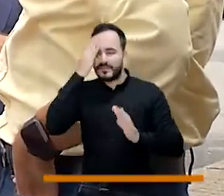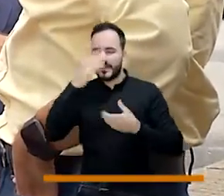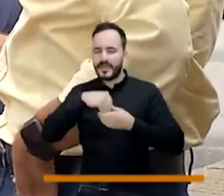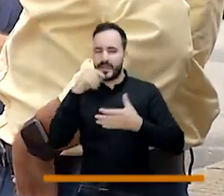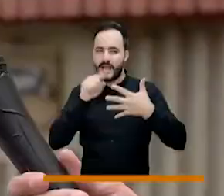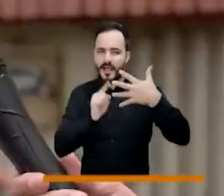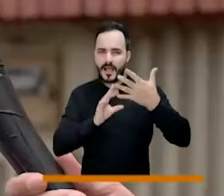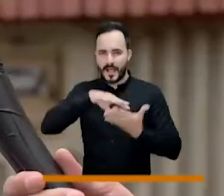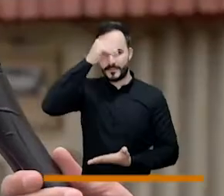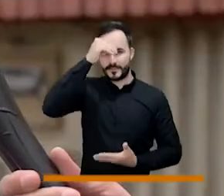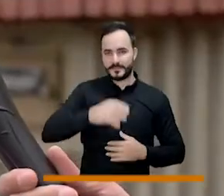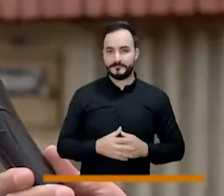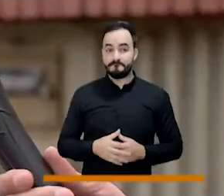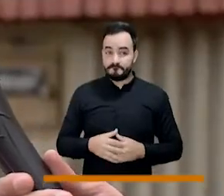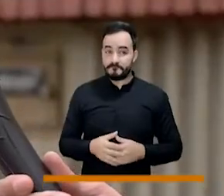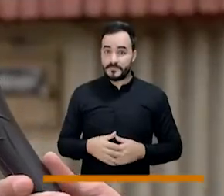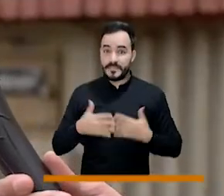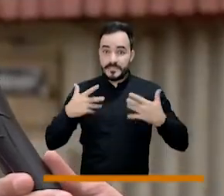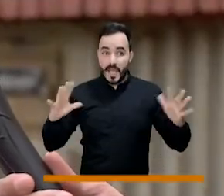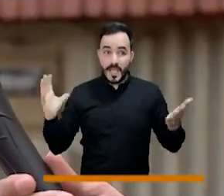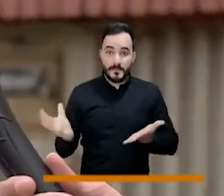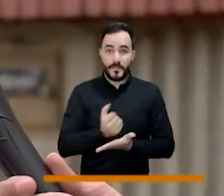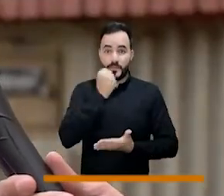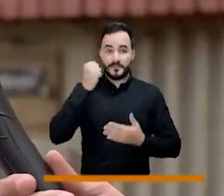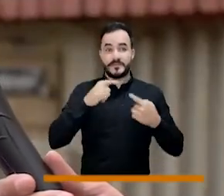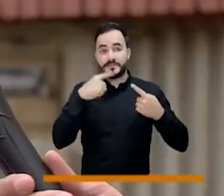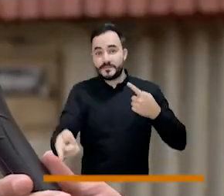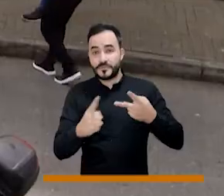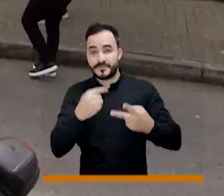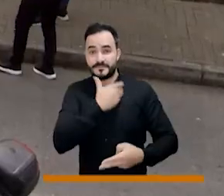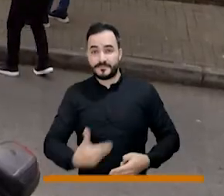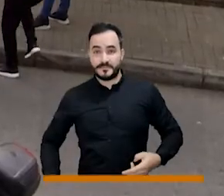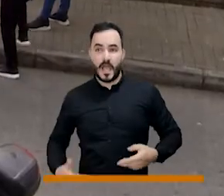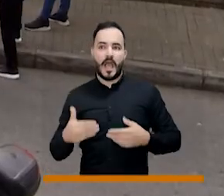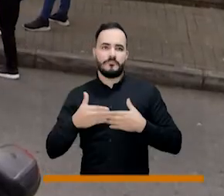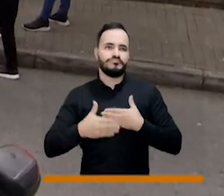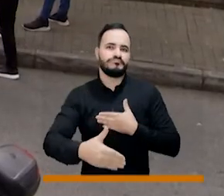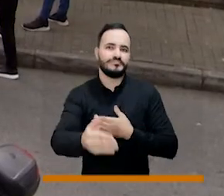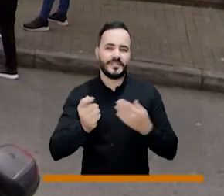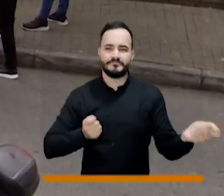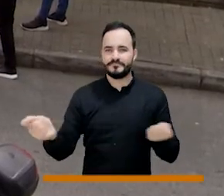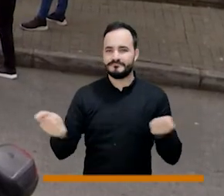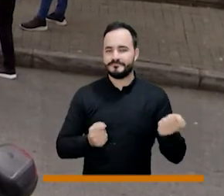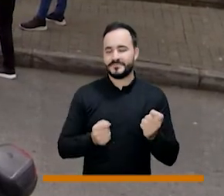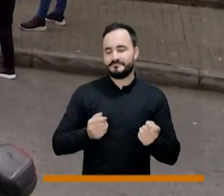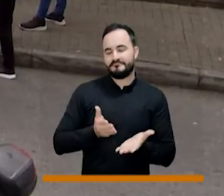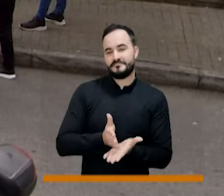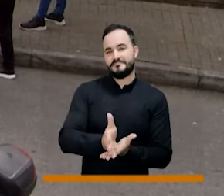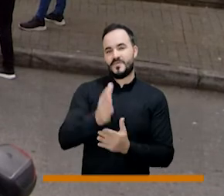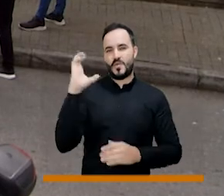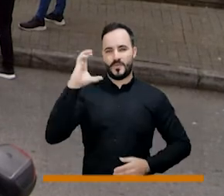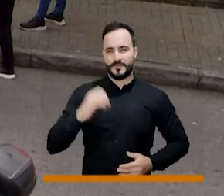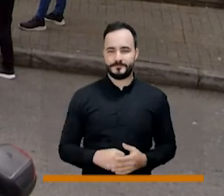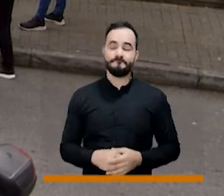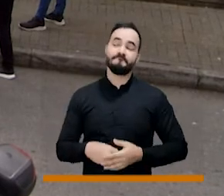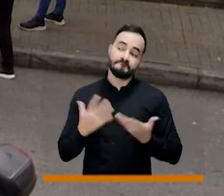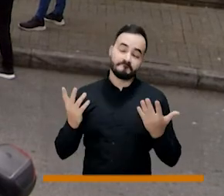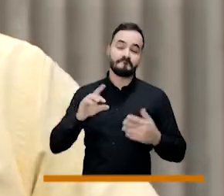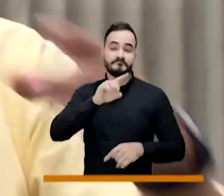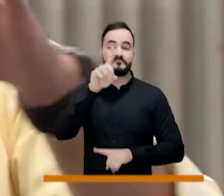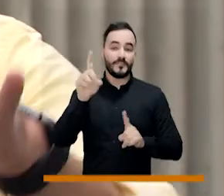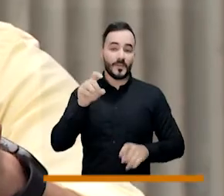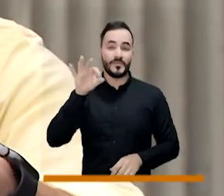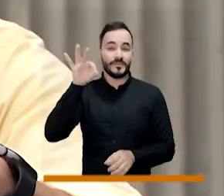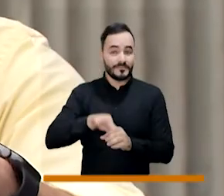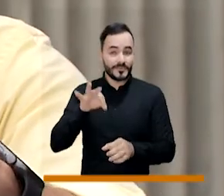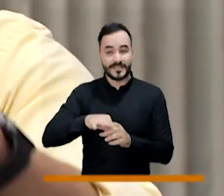que de allí, posteriormente con las elecciones de presidente, se da el futuro de nuestro país. Así es, ¿va a votar usted o no a las próximas elecciones del 13 de marzo?